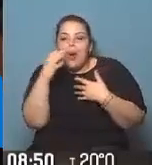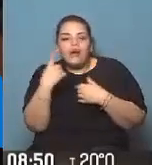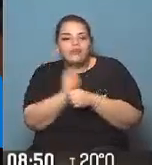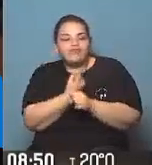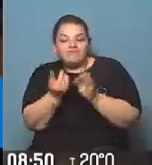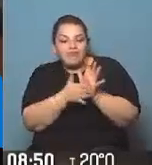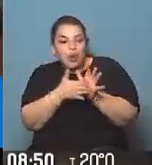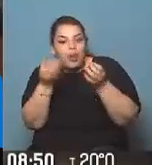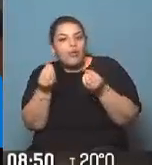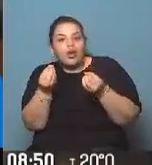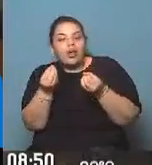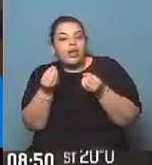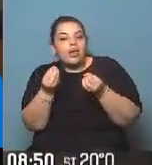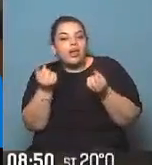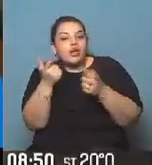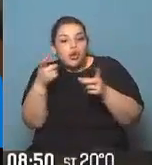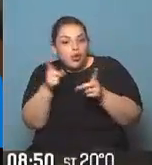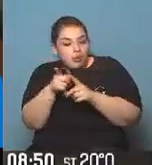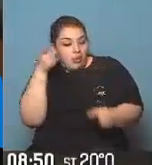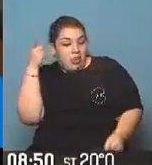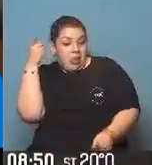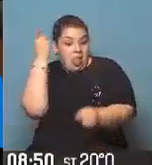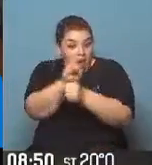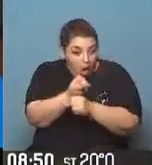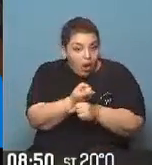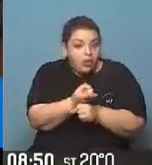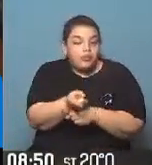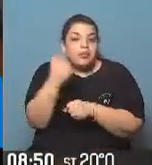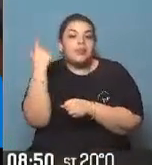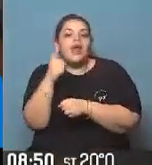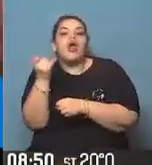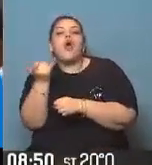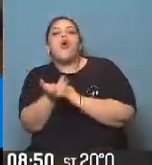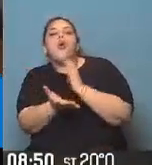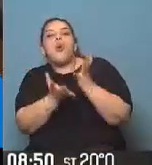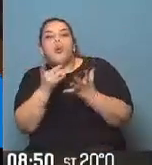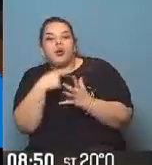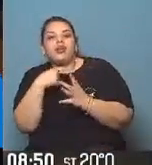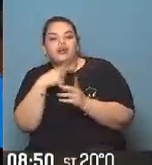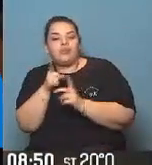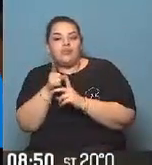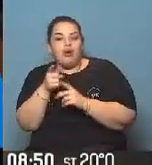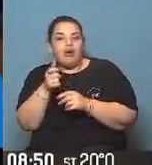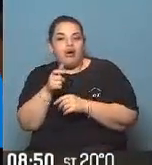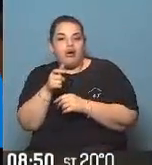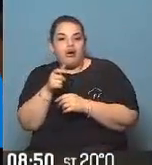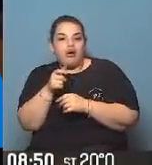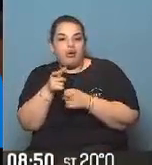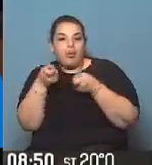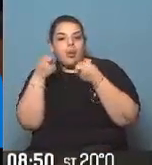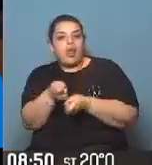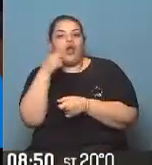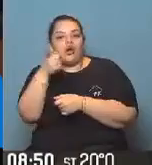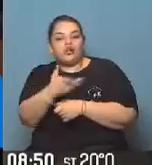realidad no ocurrió el golpe, sí ocurrió un efecto de un intento de debilitamiento del presidente Alfonsín,